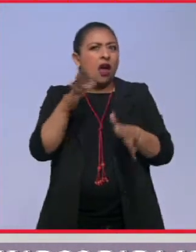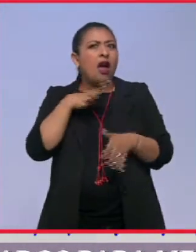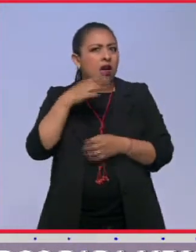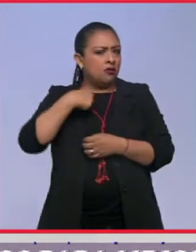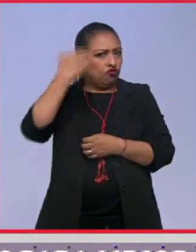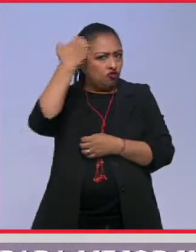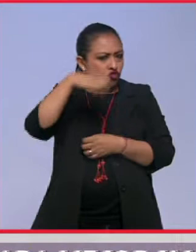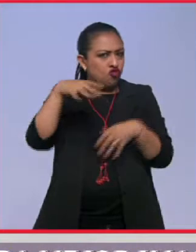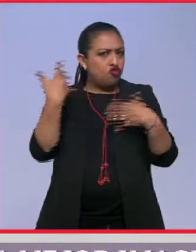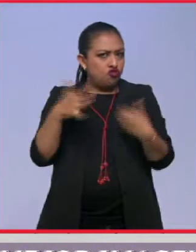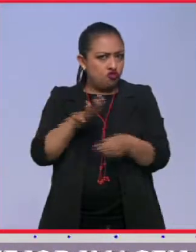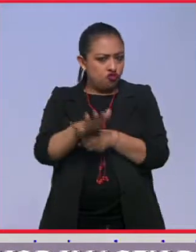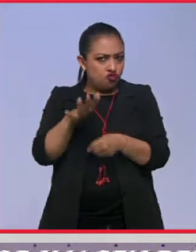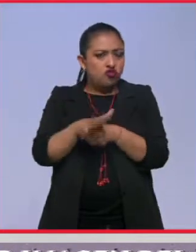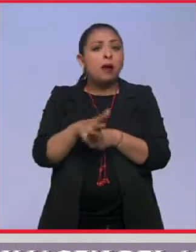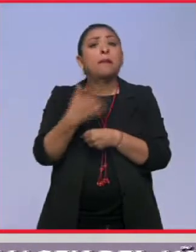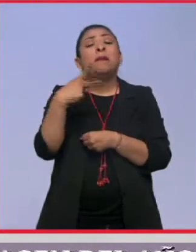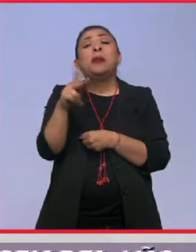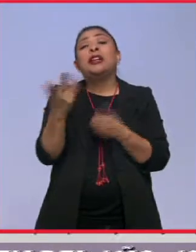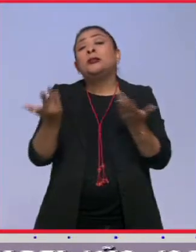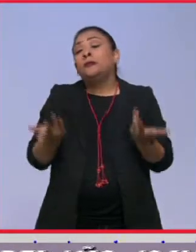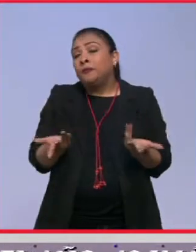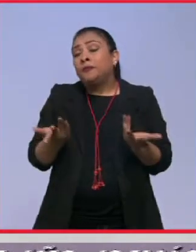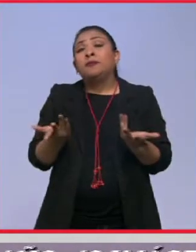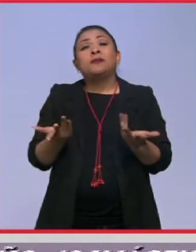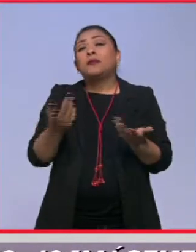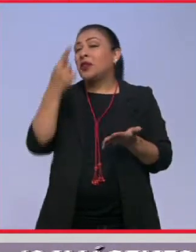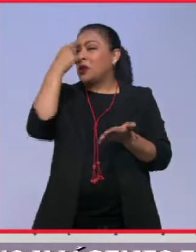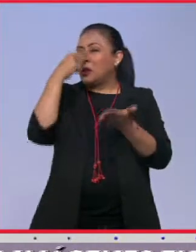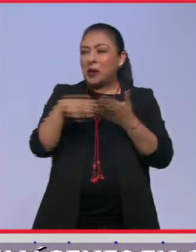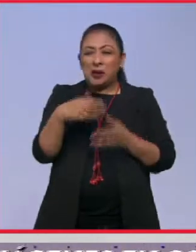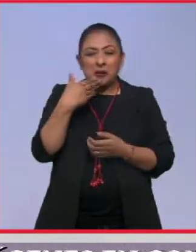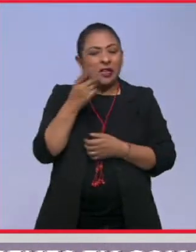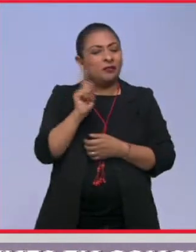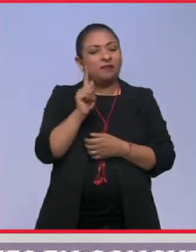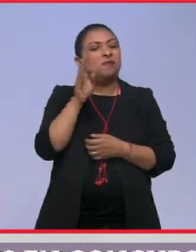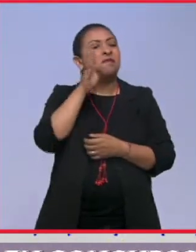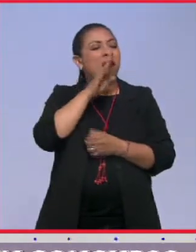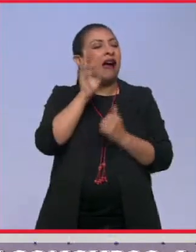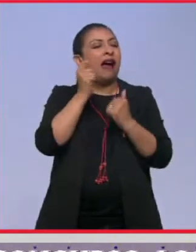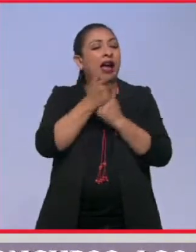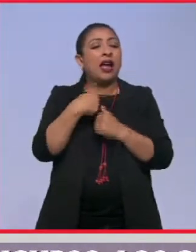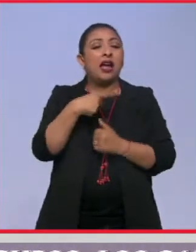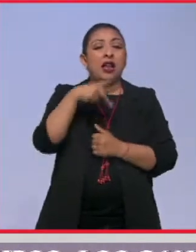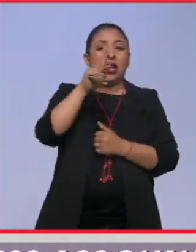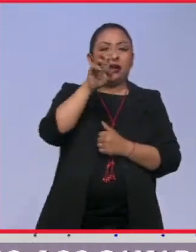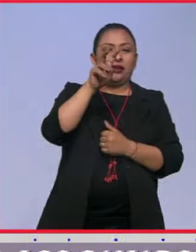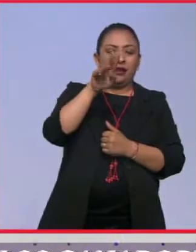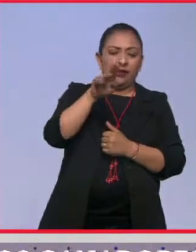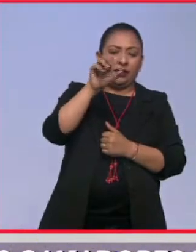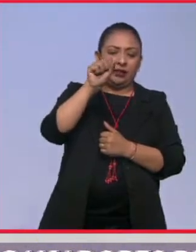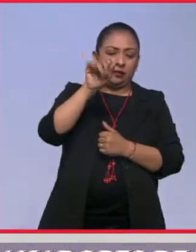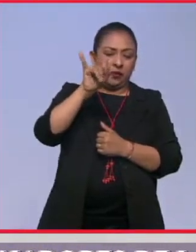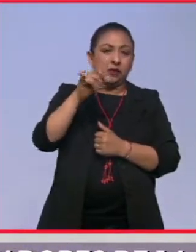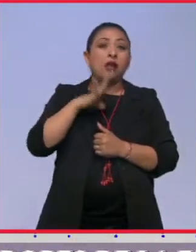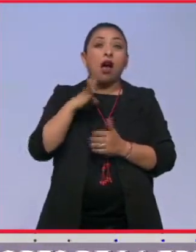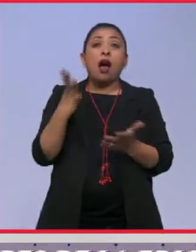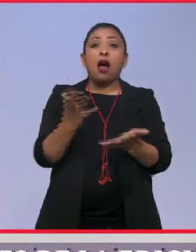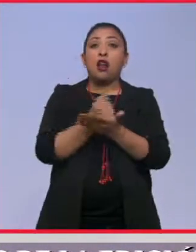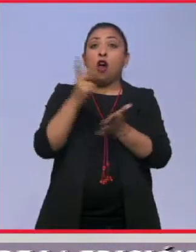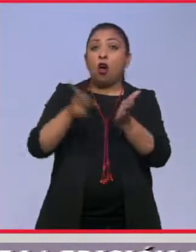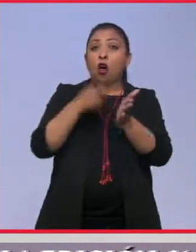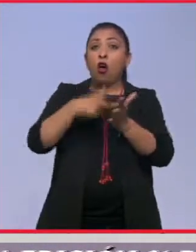muchísima experiencia, pero aún así no creo que le haya pasado nada bien, ¿no? Kevin Spacey, que ha ganado 2 veces un